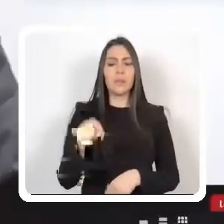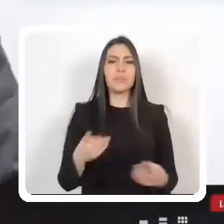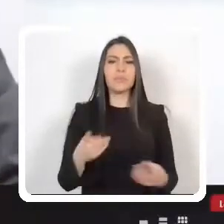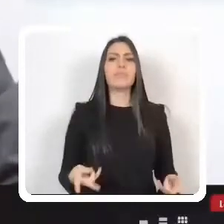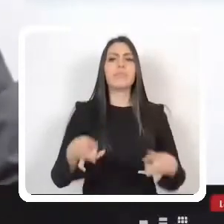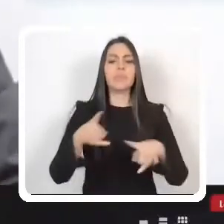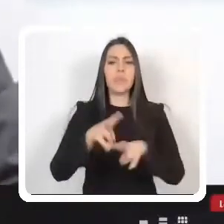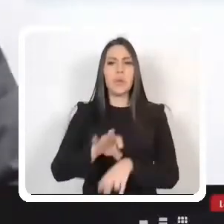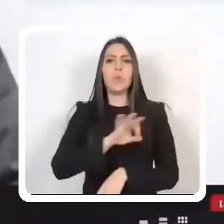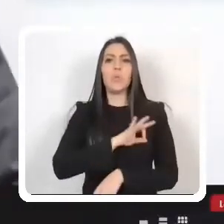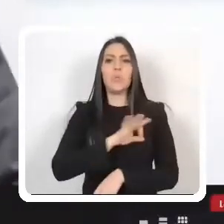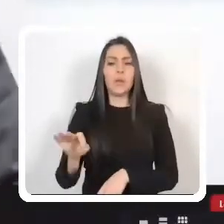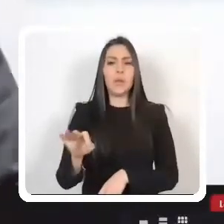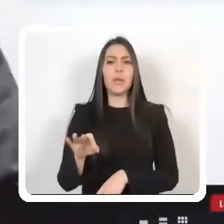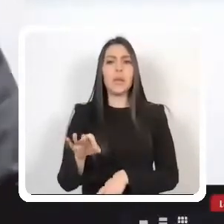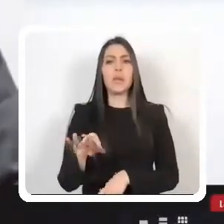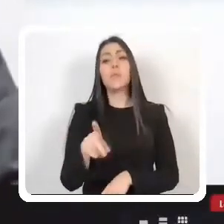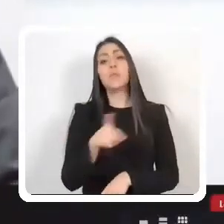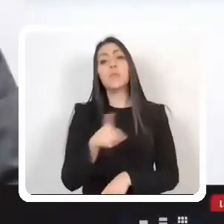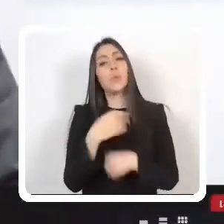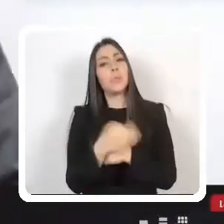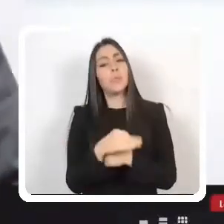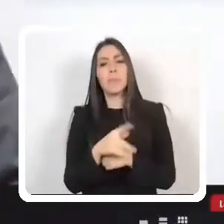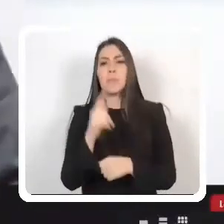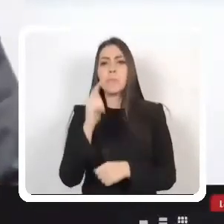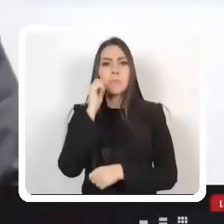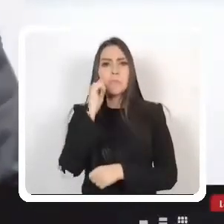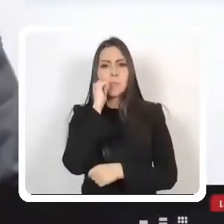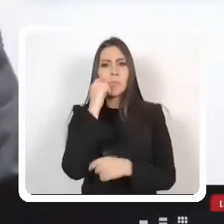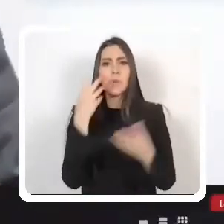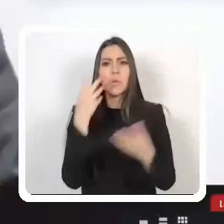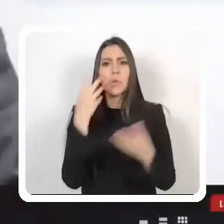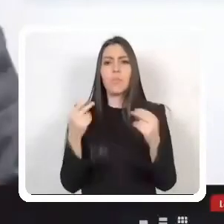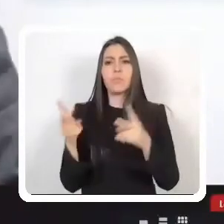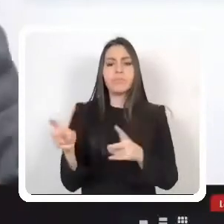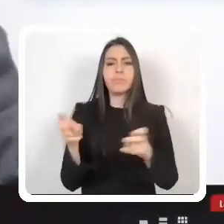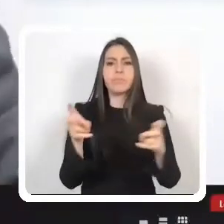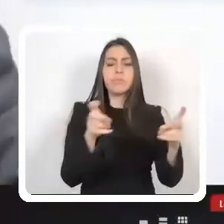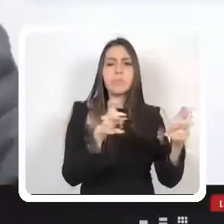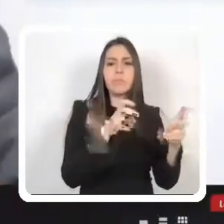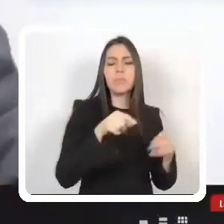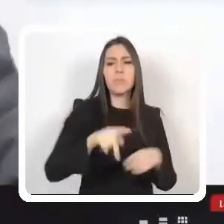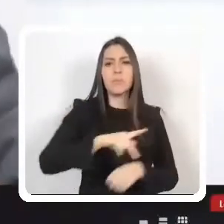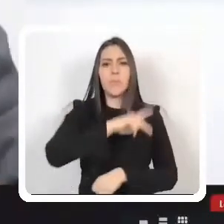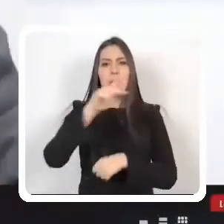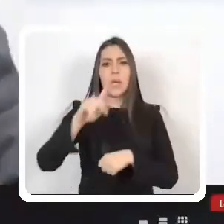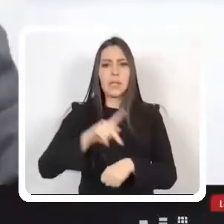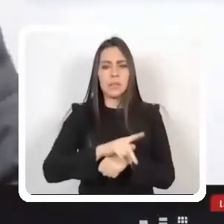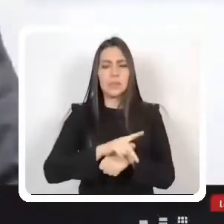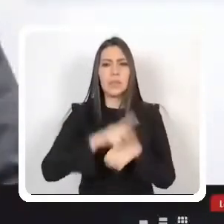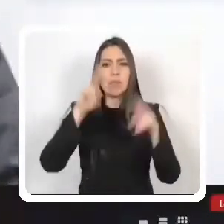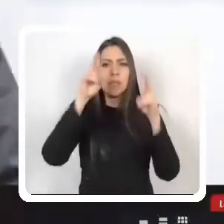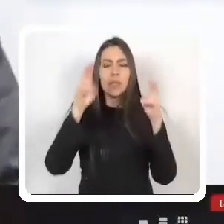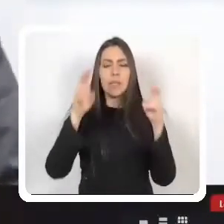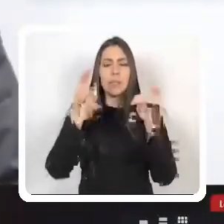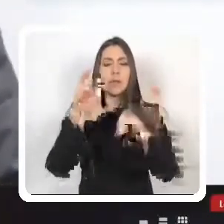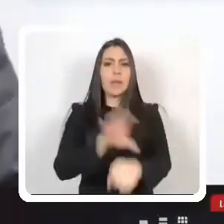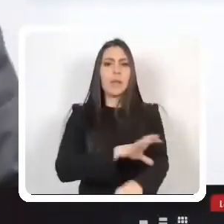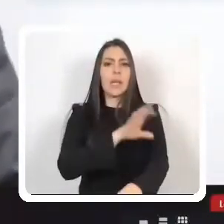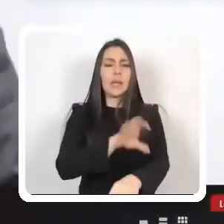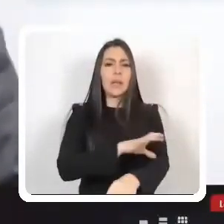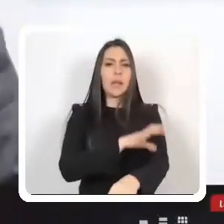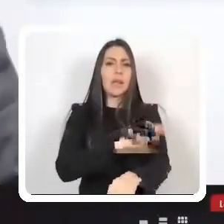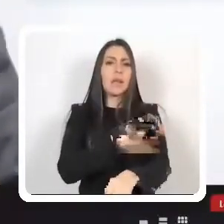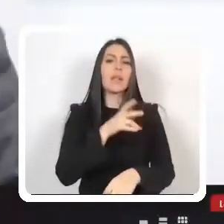aunque solo sea de manera parcial, el gran atraco a la nación que en materia energética emprendieron los coligados